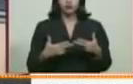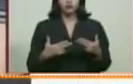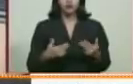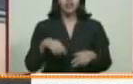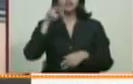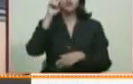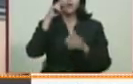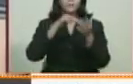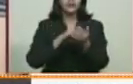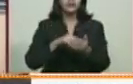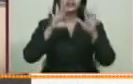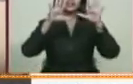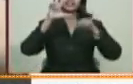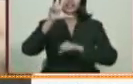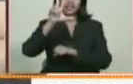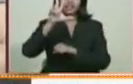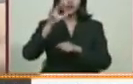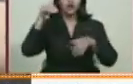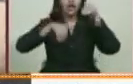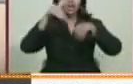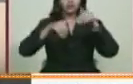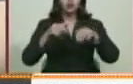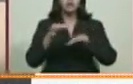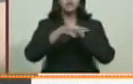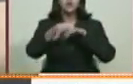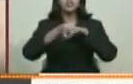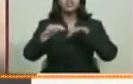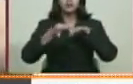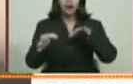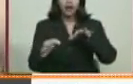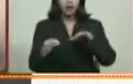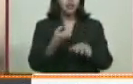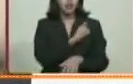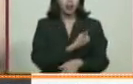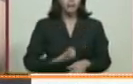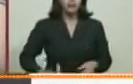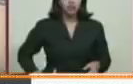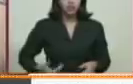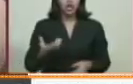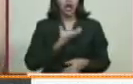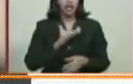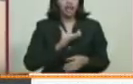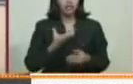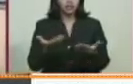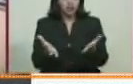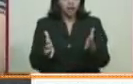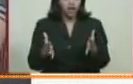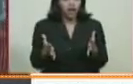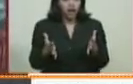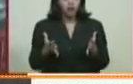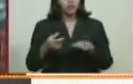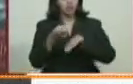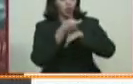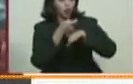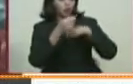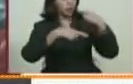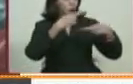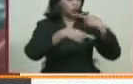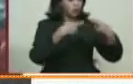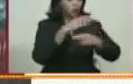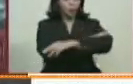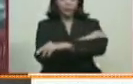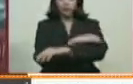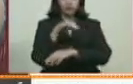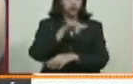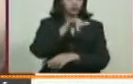elecciones municipales, donde efectivamente el presidente de la República recibió a los alcaldes que ganaron, tanto del gobierno como de la oposición, en ese